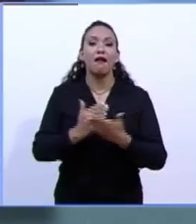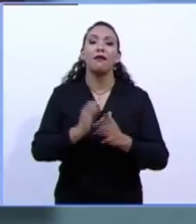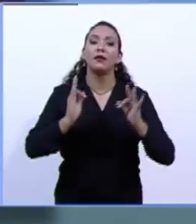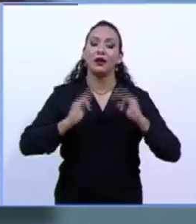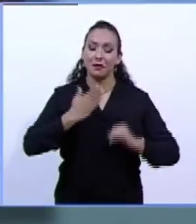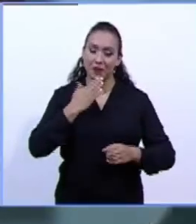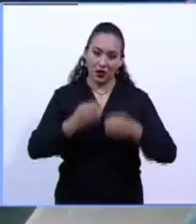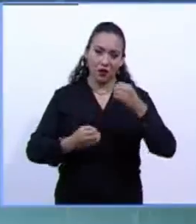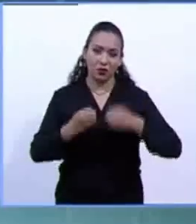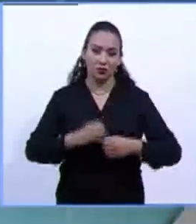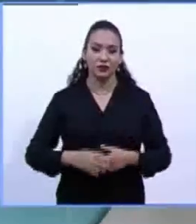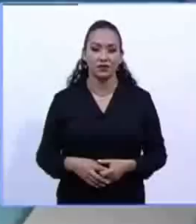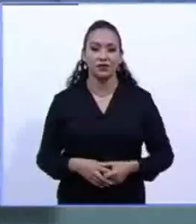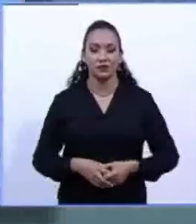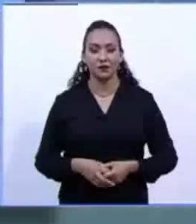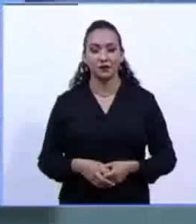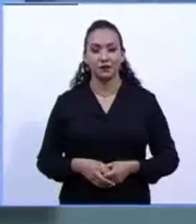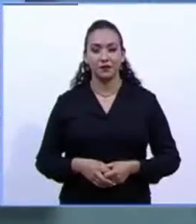a la justicia.